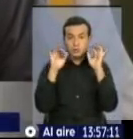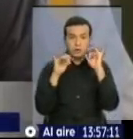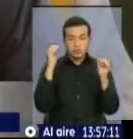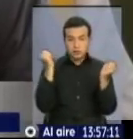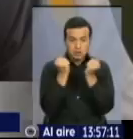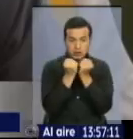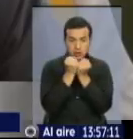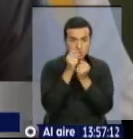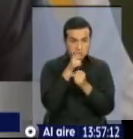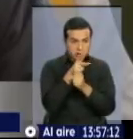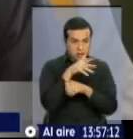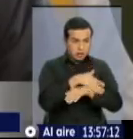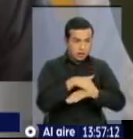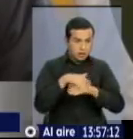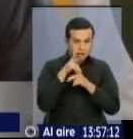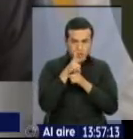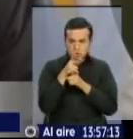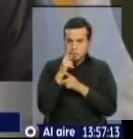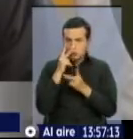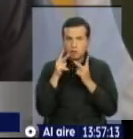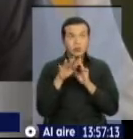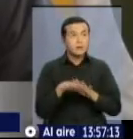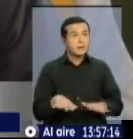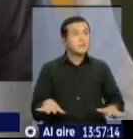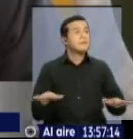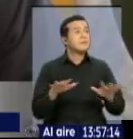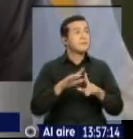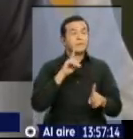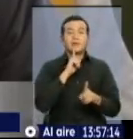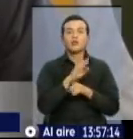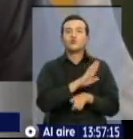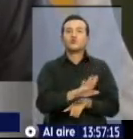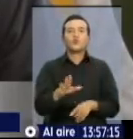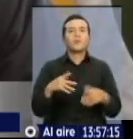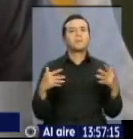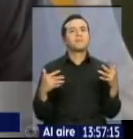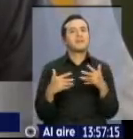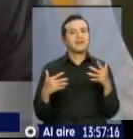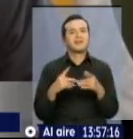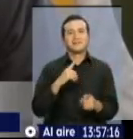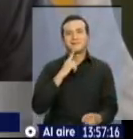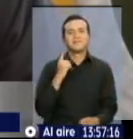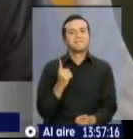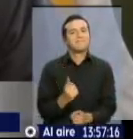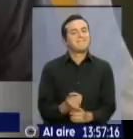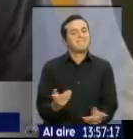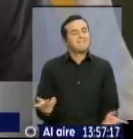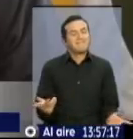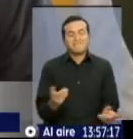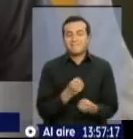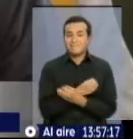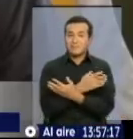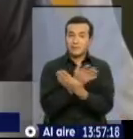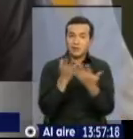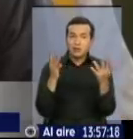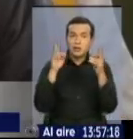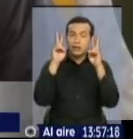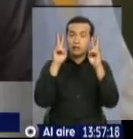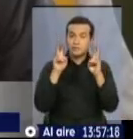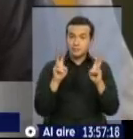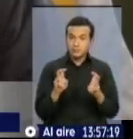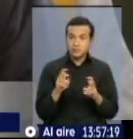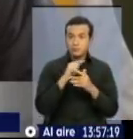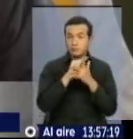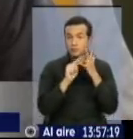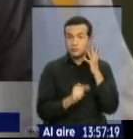personas en las calles y obviamente asustados por este movimiento, ¿no? El reporte de infraestructura